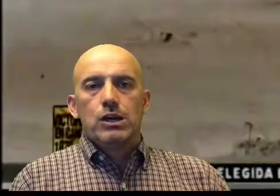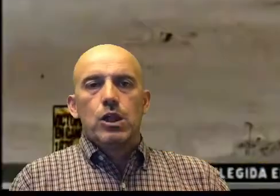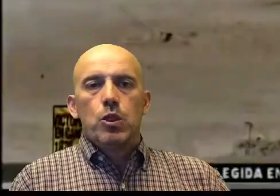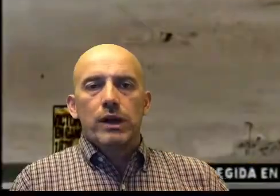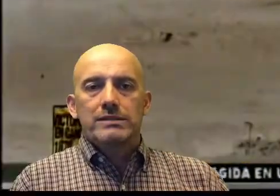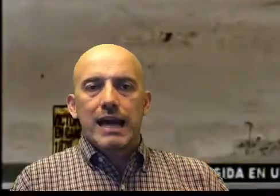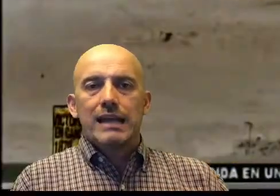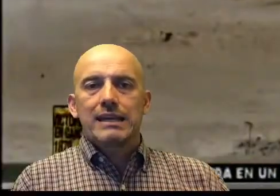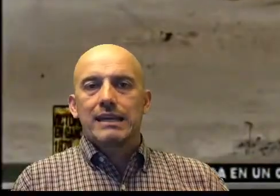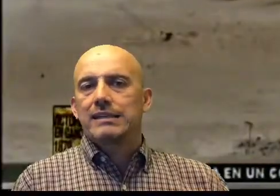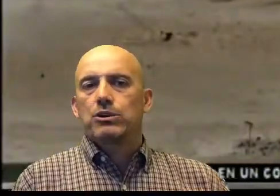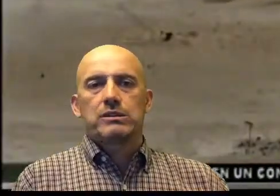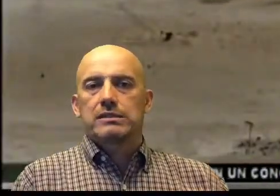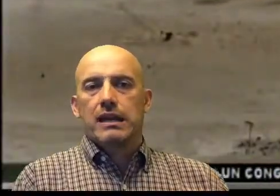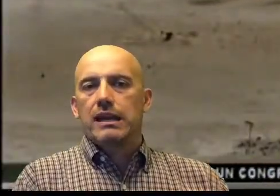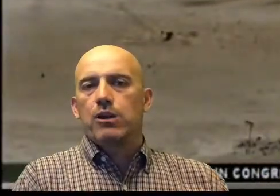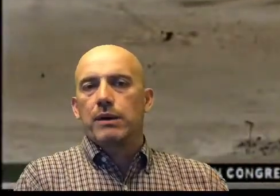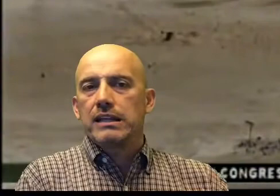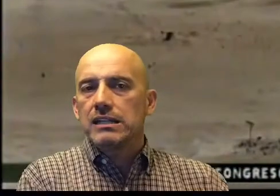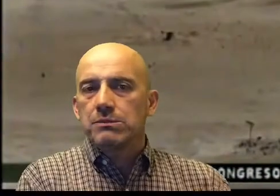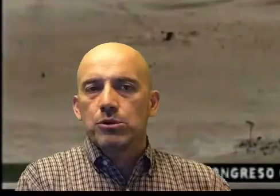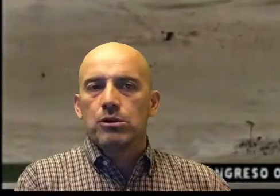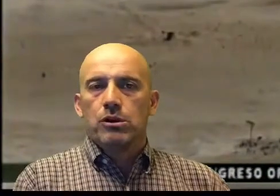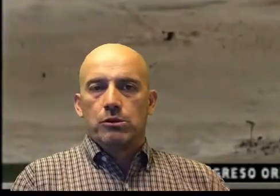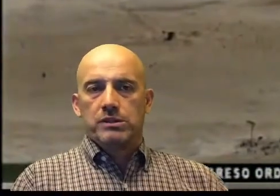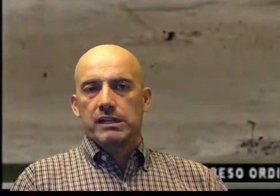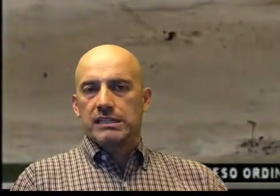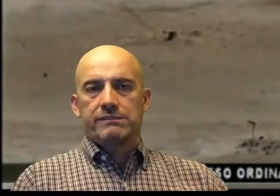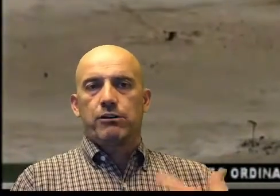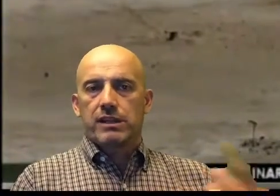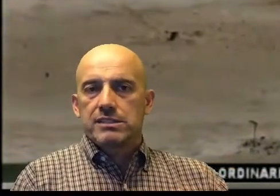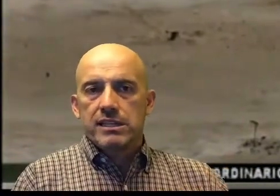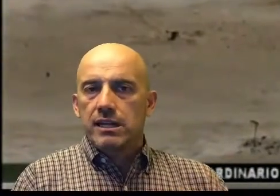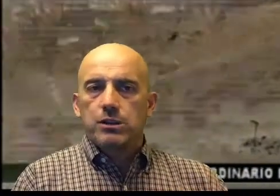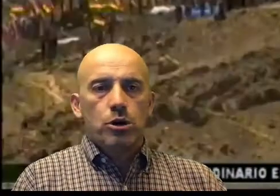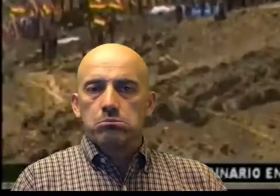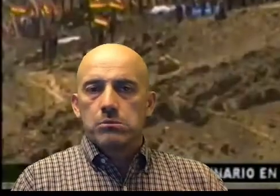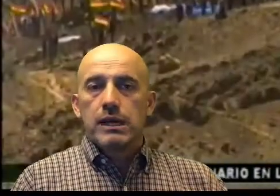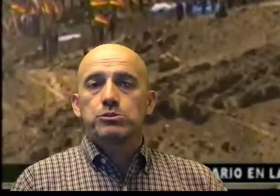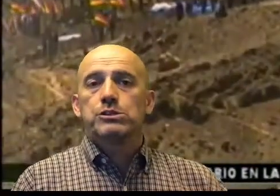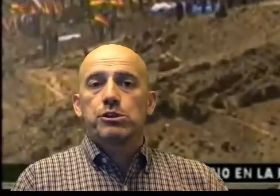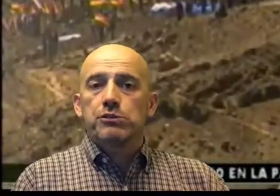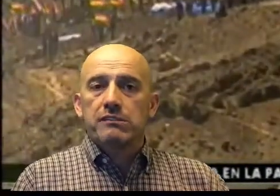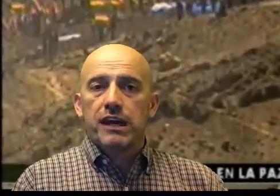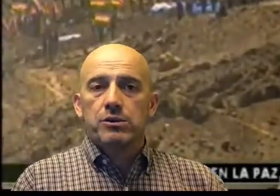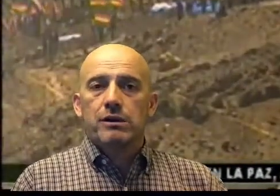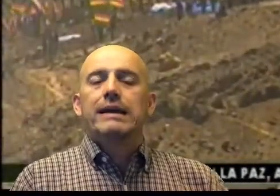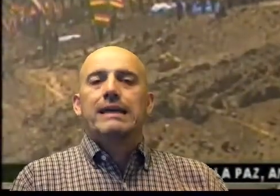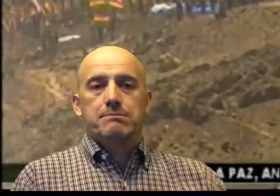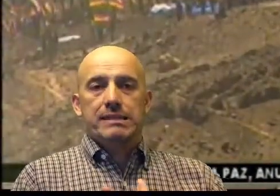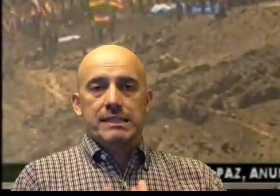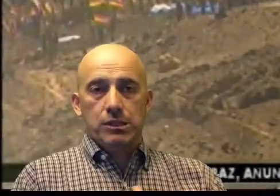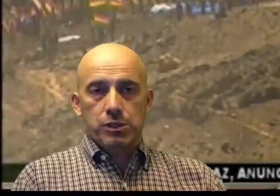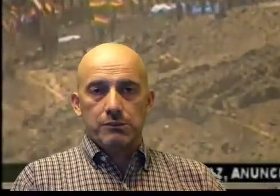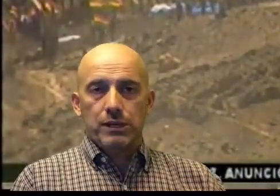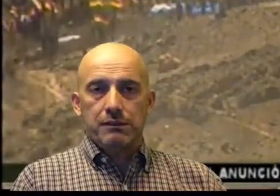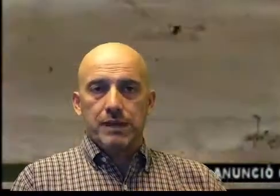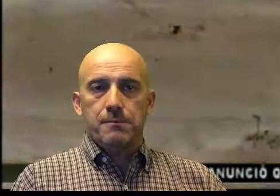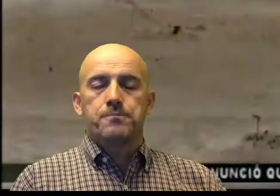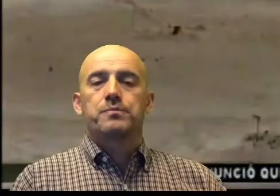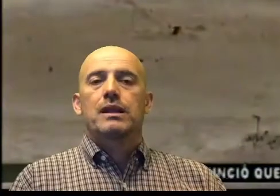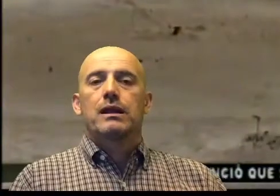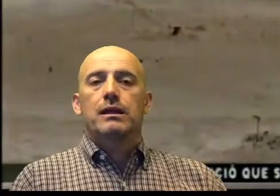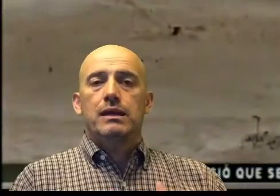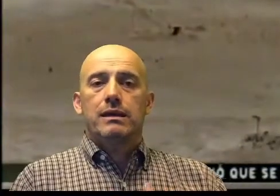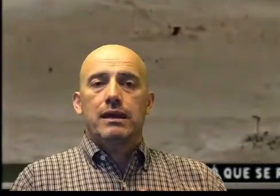no es alguien que esté en contra el anhelo marítimo no saben que está a favor del chileno es un toro liviano que investiga historias